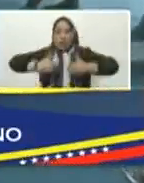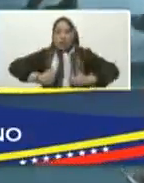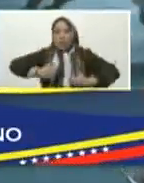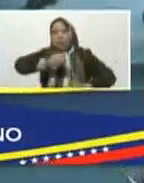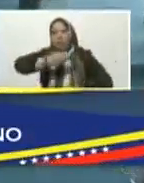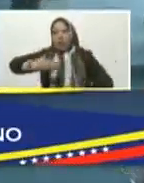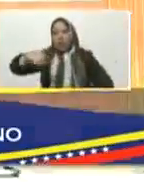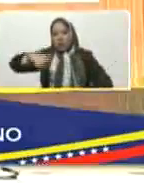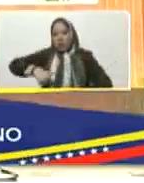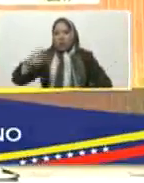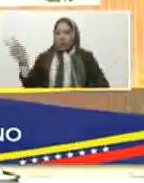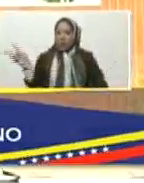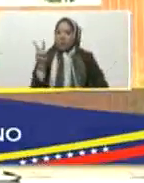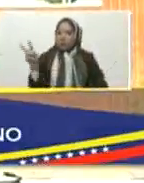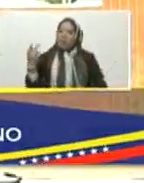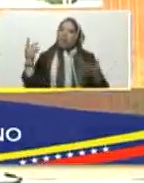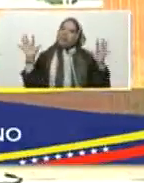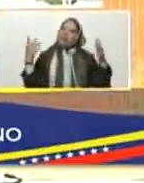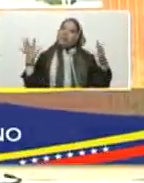Venezuela.